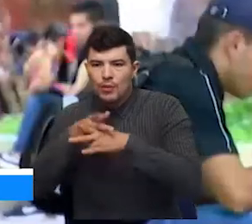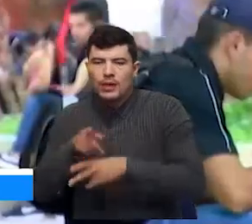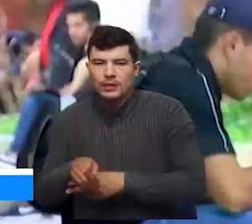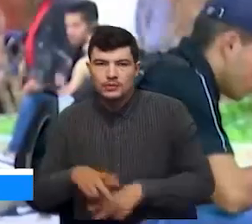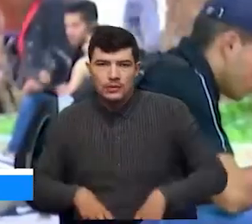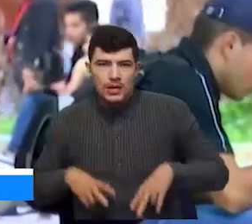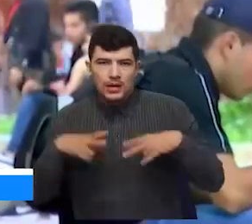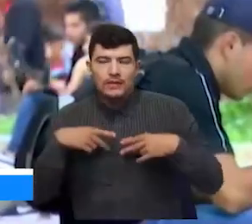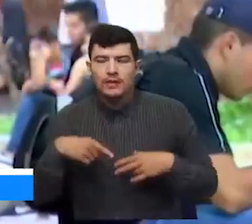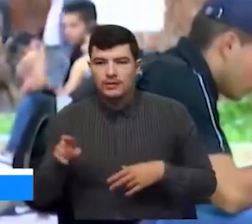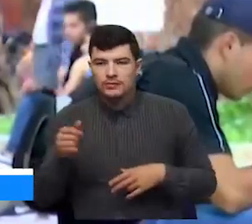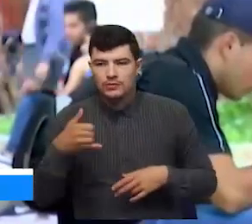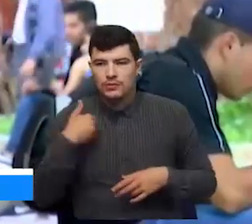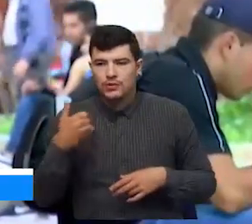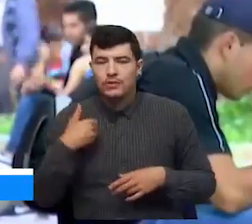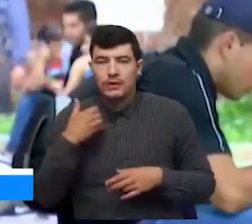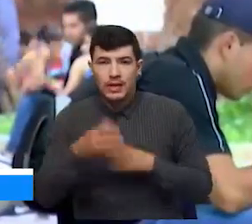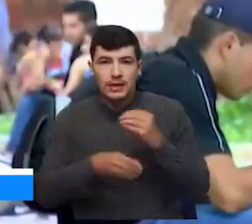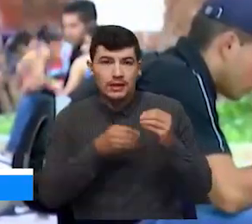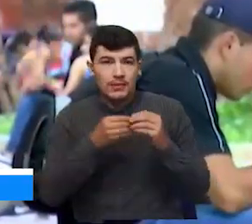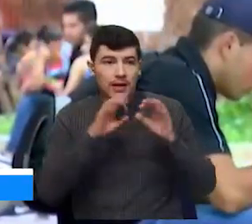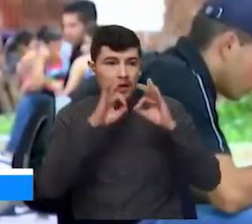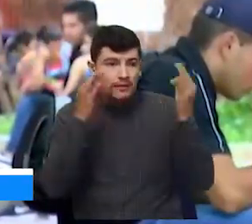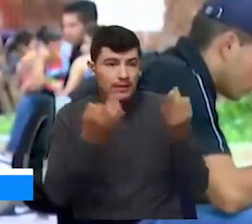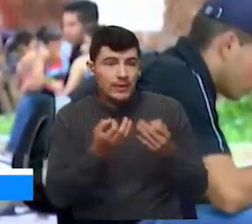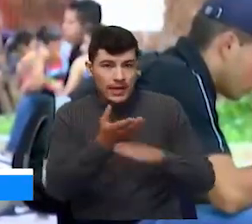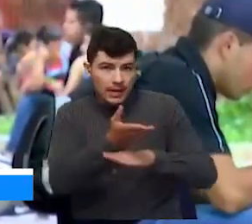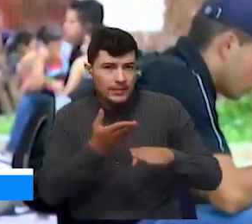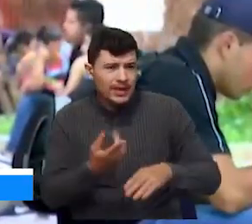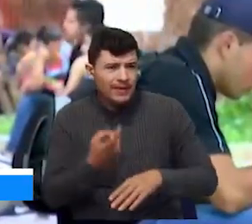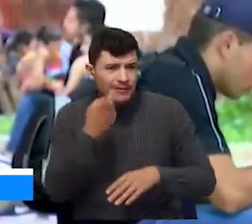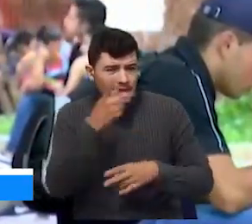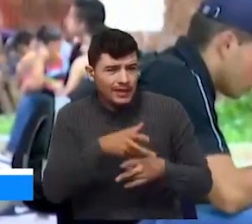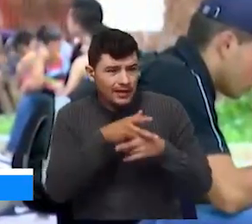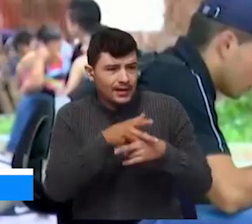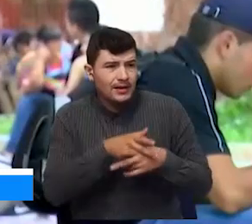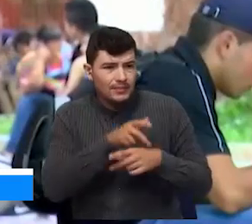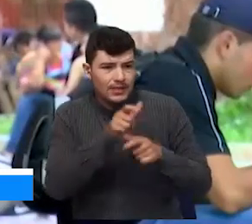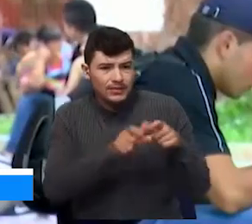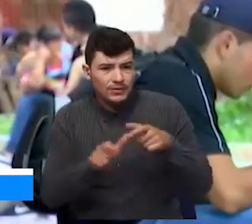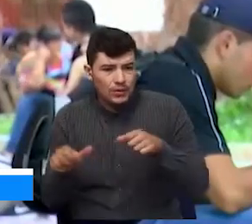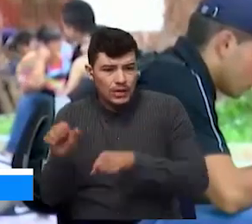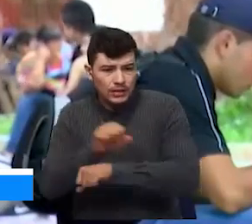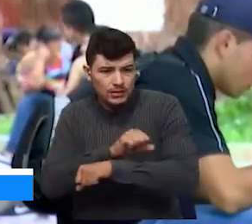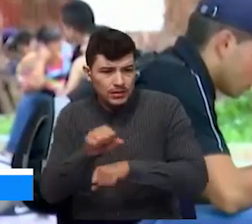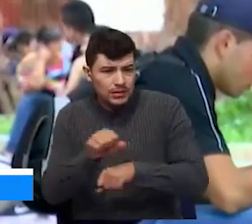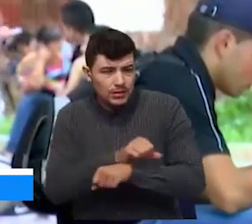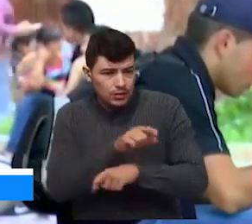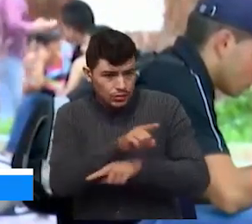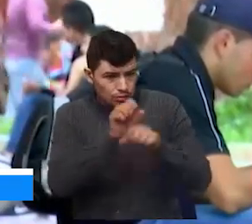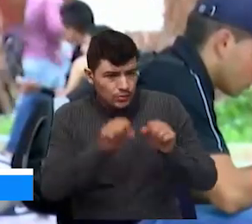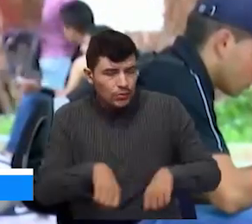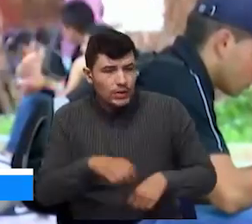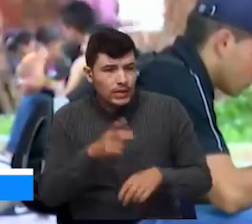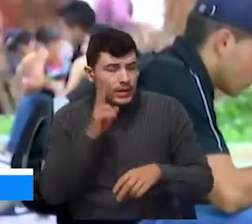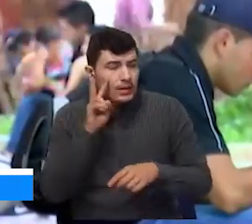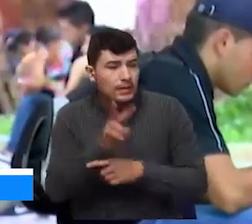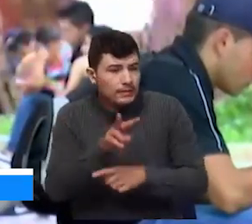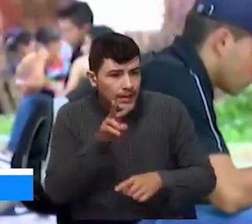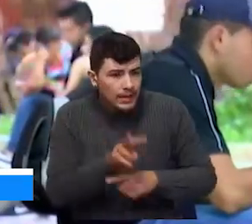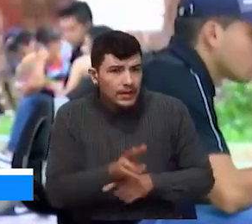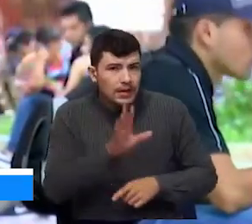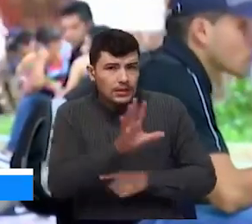lo que la familia reclama en la falta de pericia de los conductores que tenían la posibilidad de visibilizar